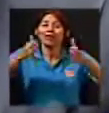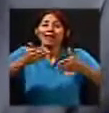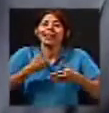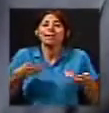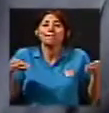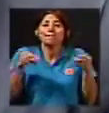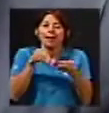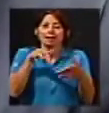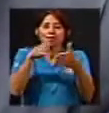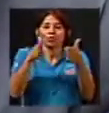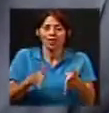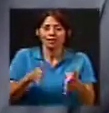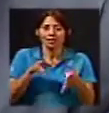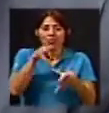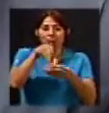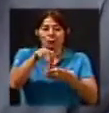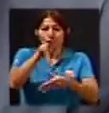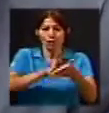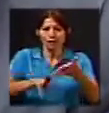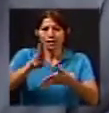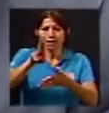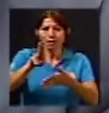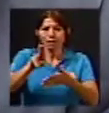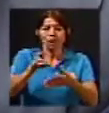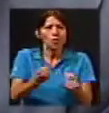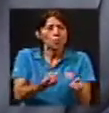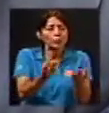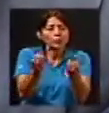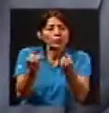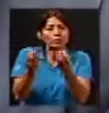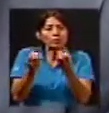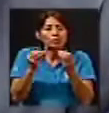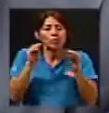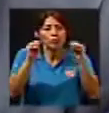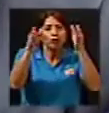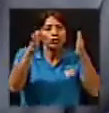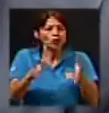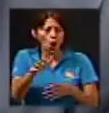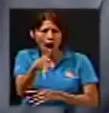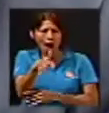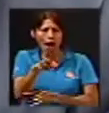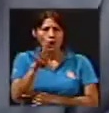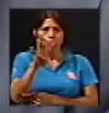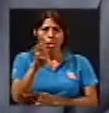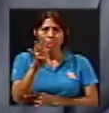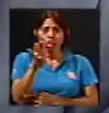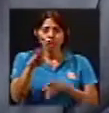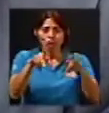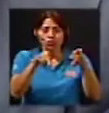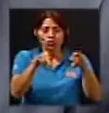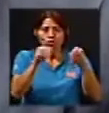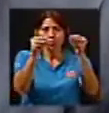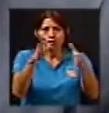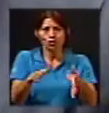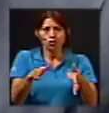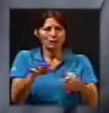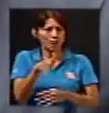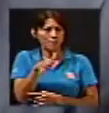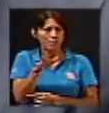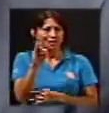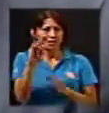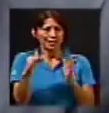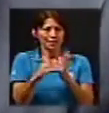la universidad, con una gran cantidad de profesores, cerca de 400 profesores y cerca de